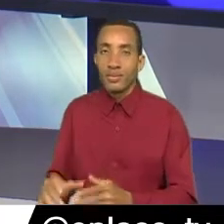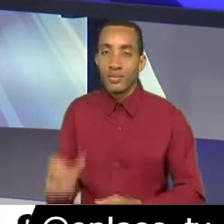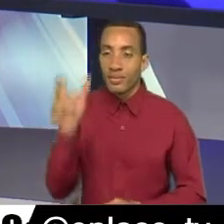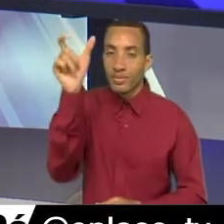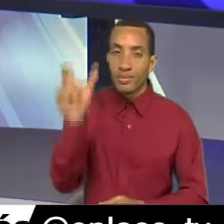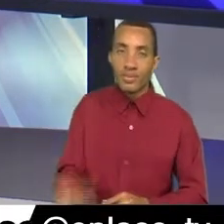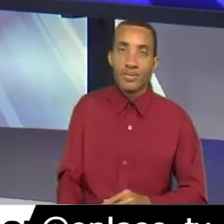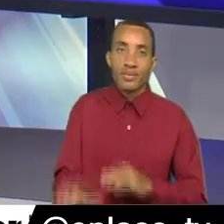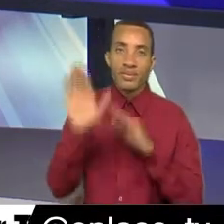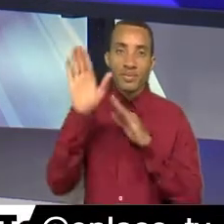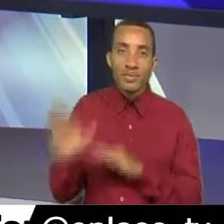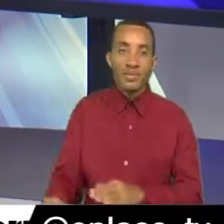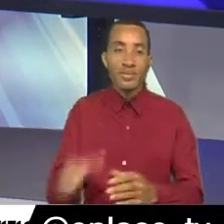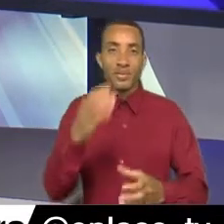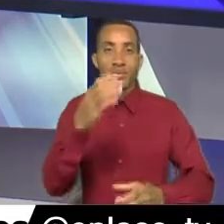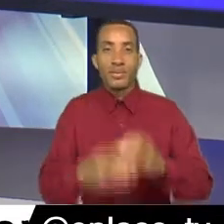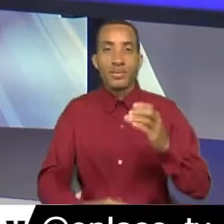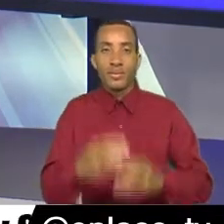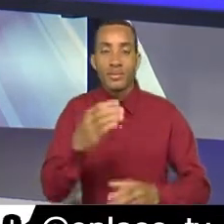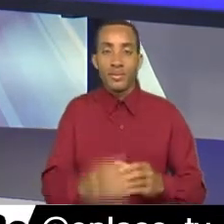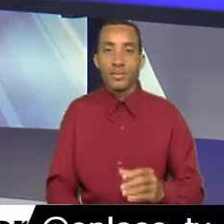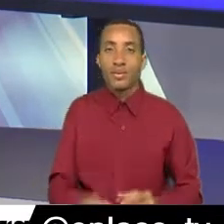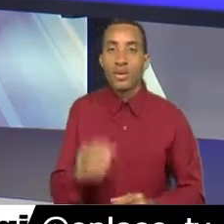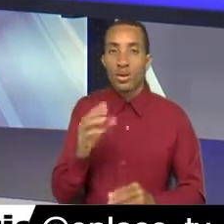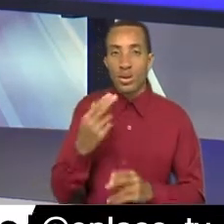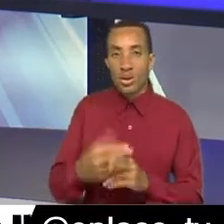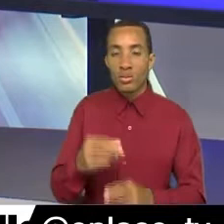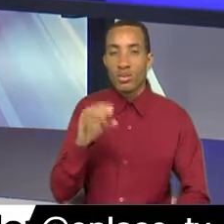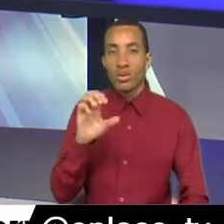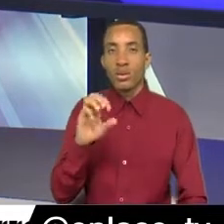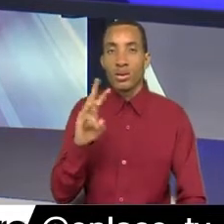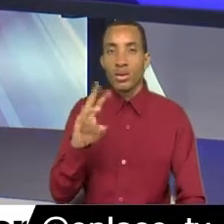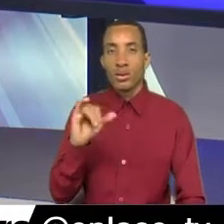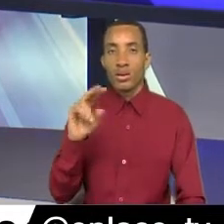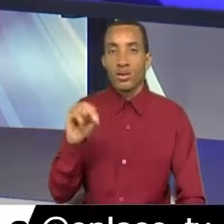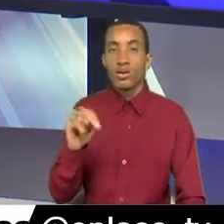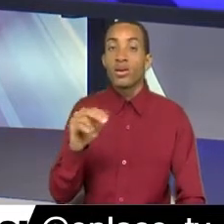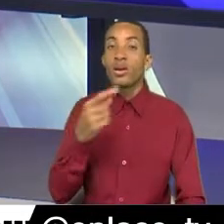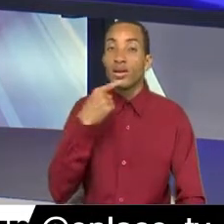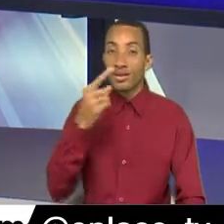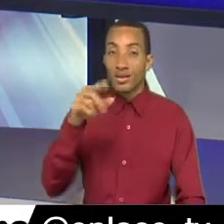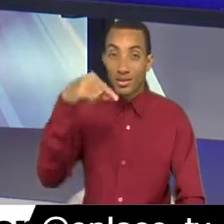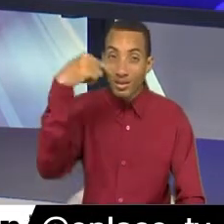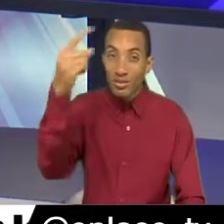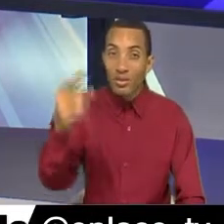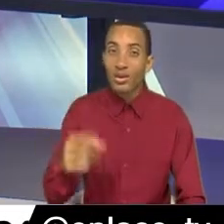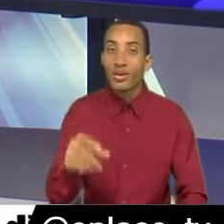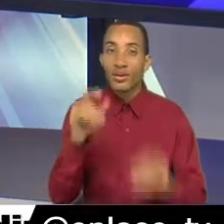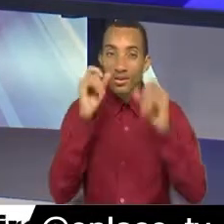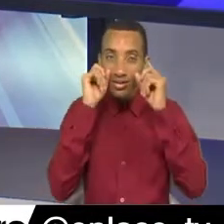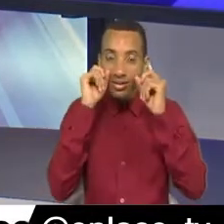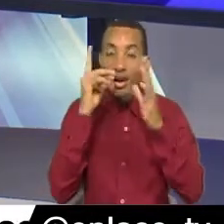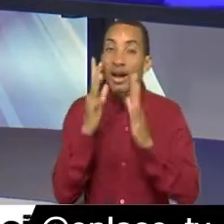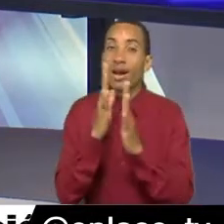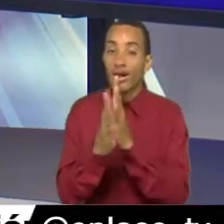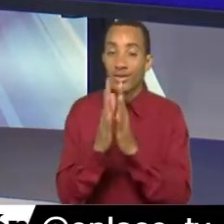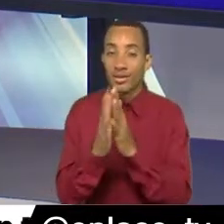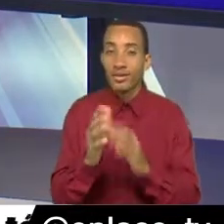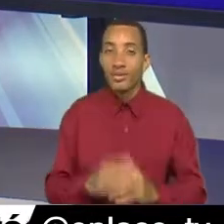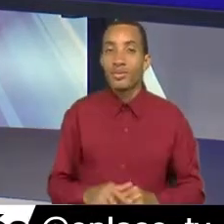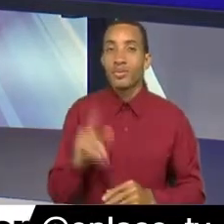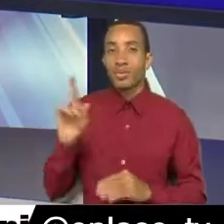Santander, Edwin Ballesteros, anunció que en los próximos días Barranca Bermeja recibirá noticias de parte del Ministerio de Minas y Energía sobre